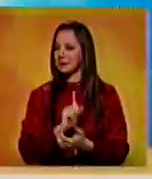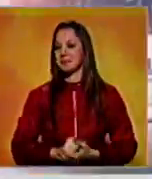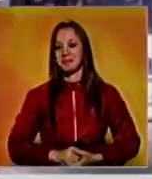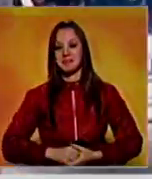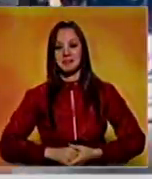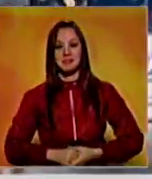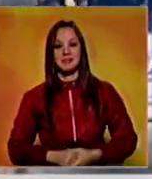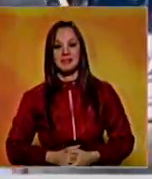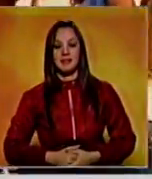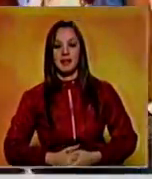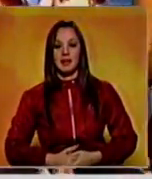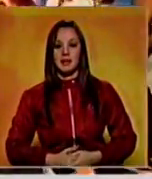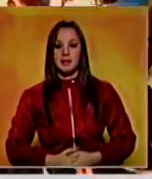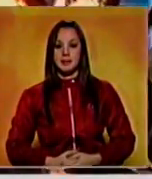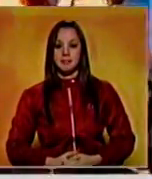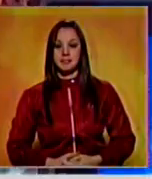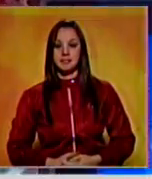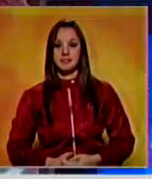contaron.